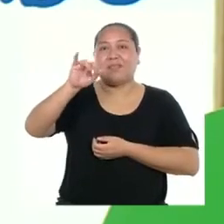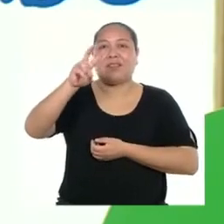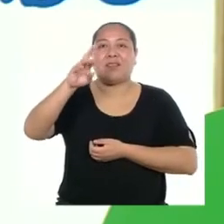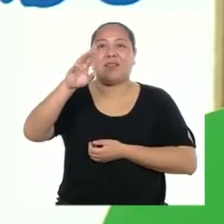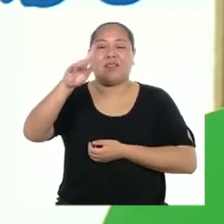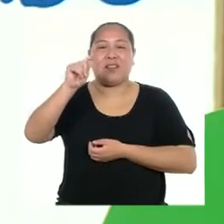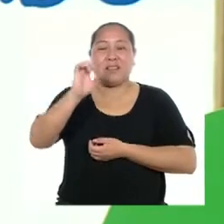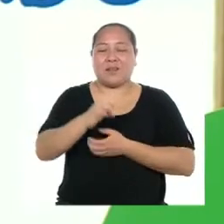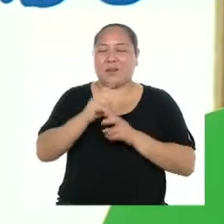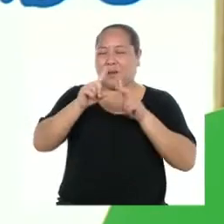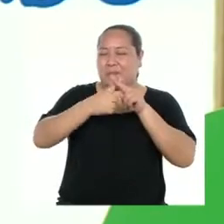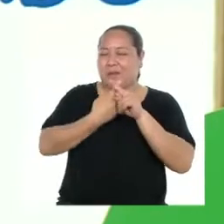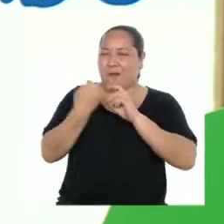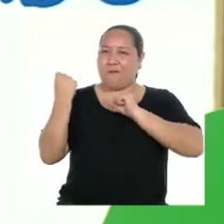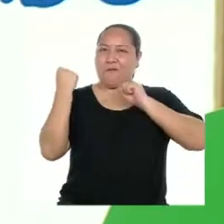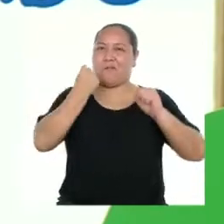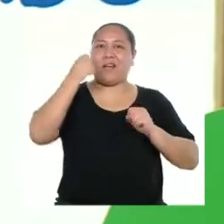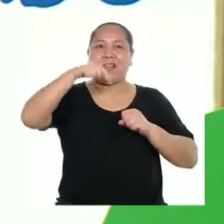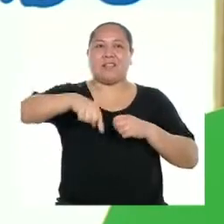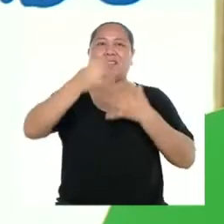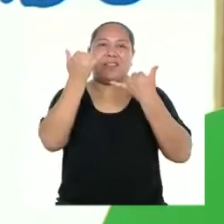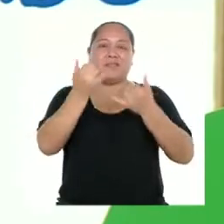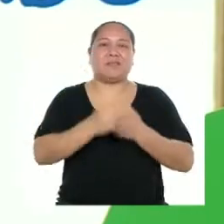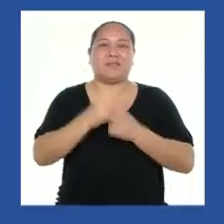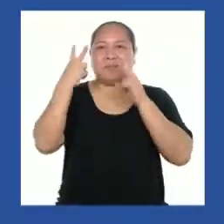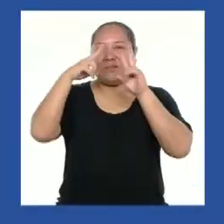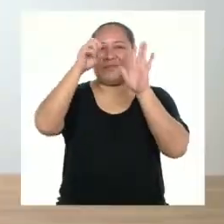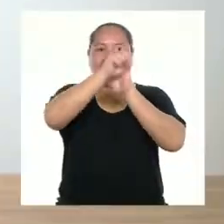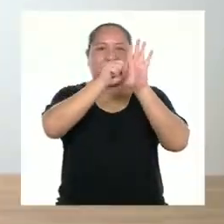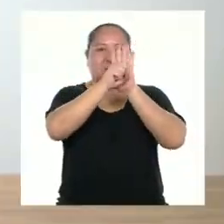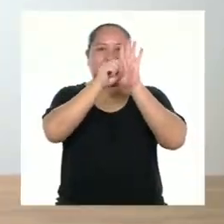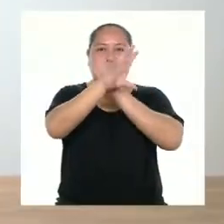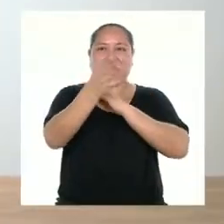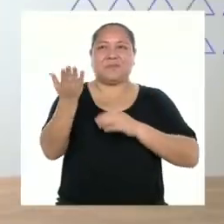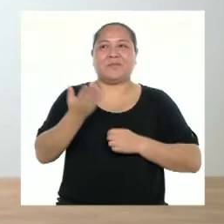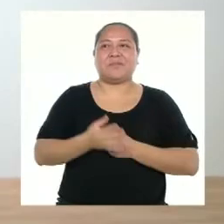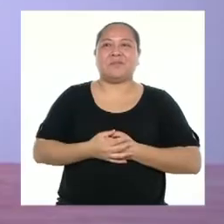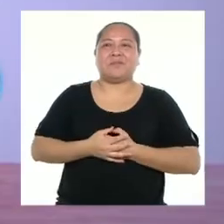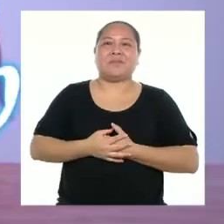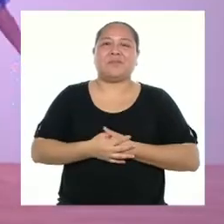empezar con mucha fuerza la actividad de hoy. ¡Vamos con el video!